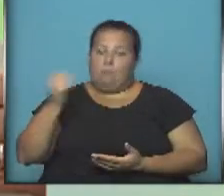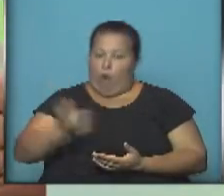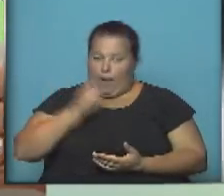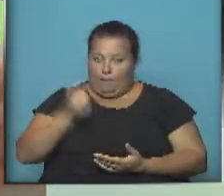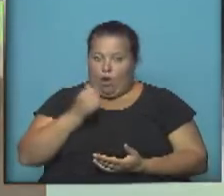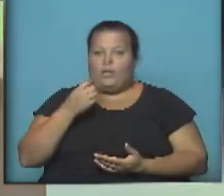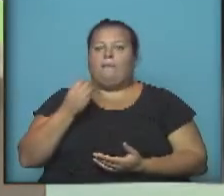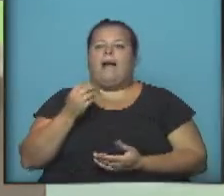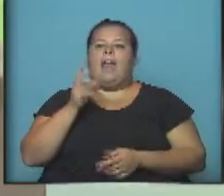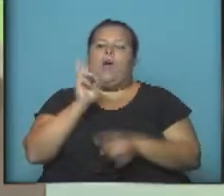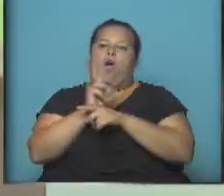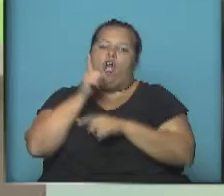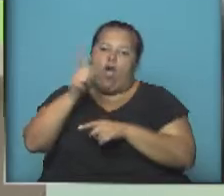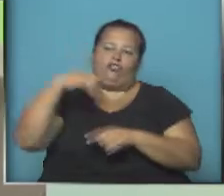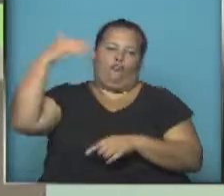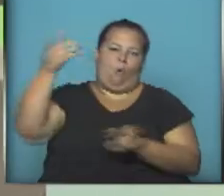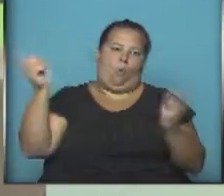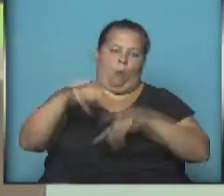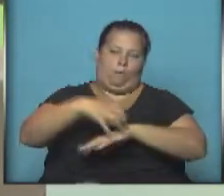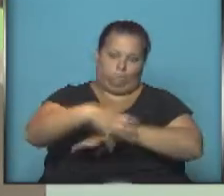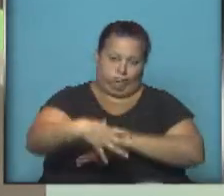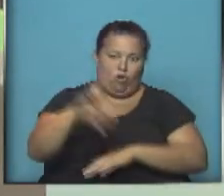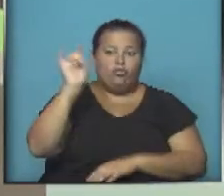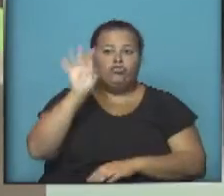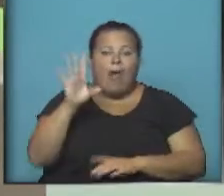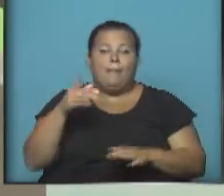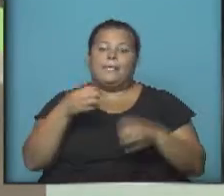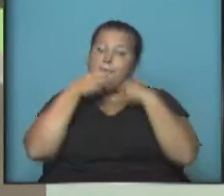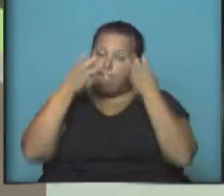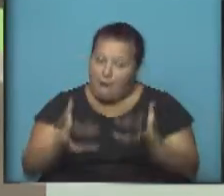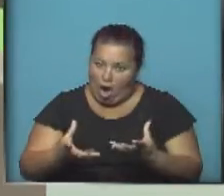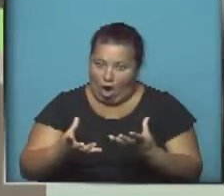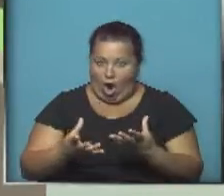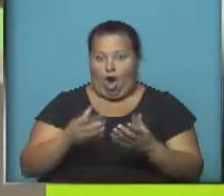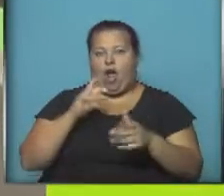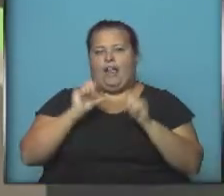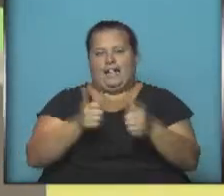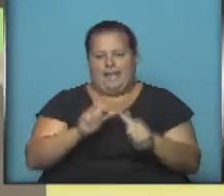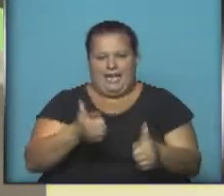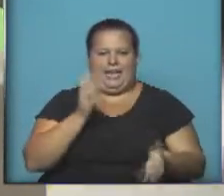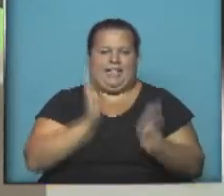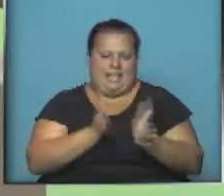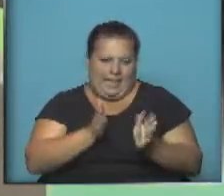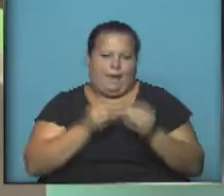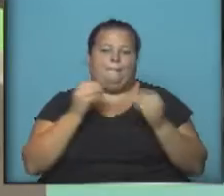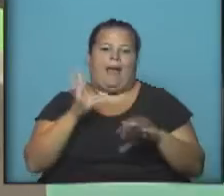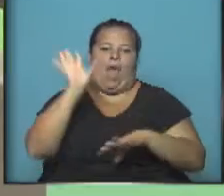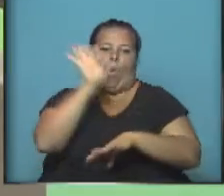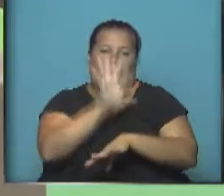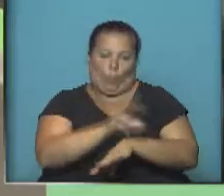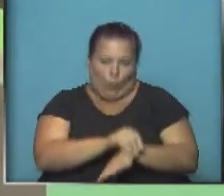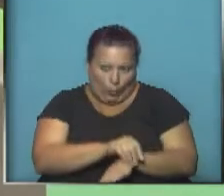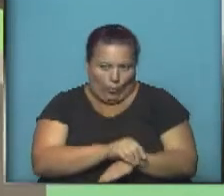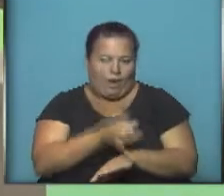para prevenir futuros esguinces. No solo recuperar con fisiatría, con kinesiología para desinflamar, disminuir